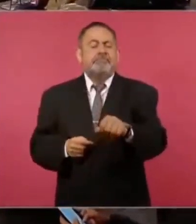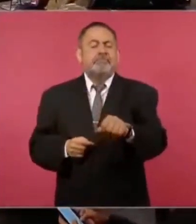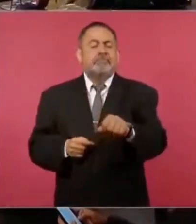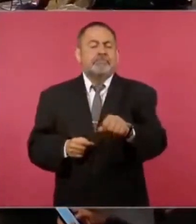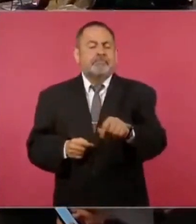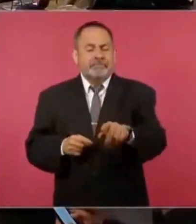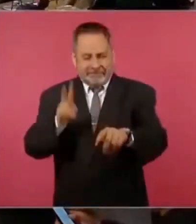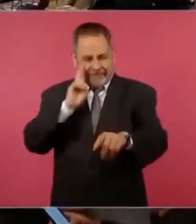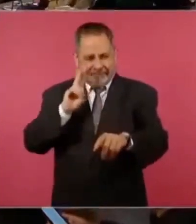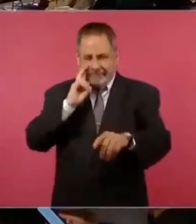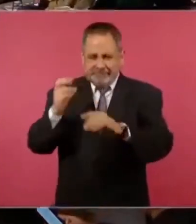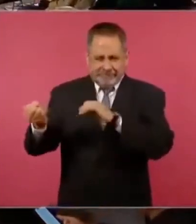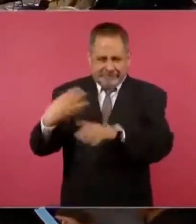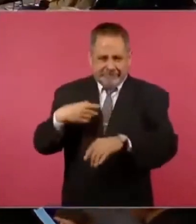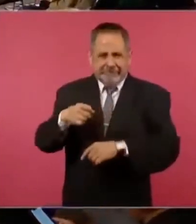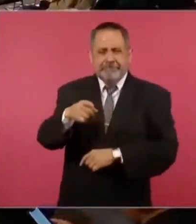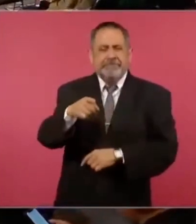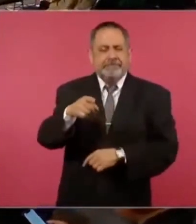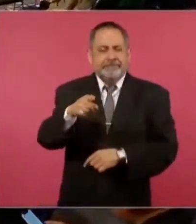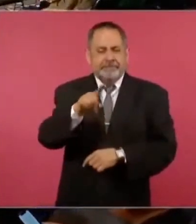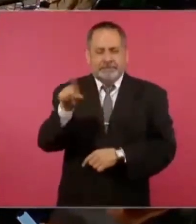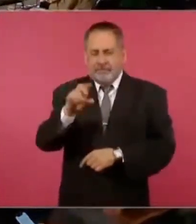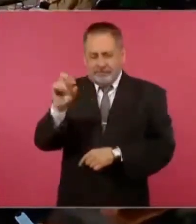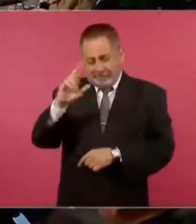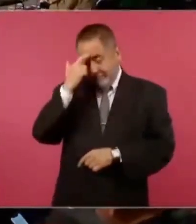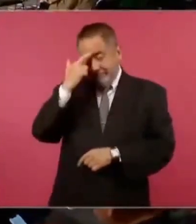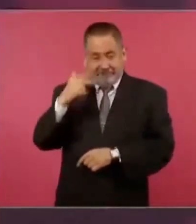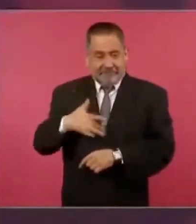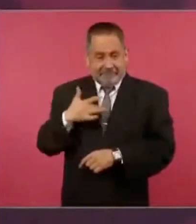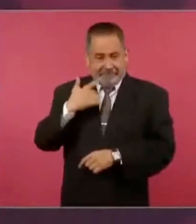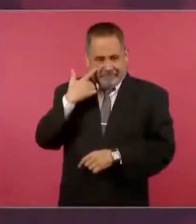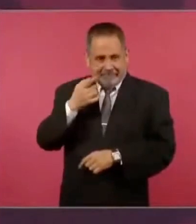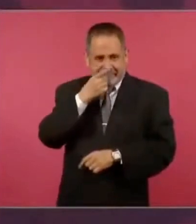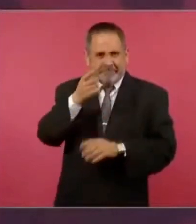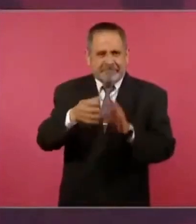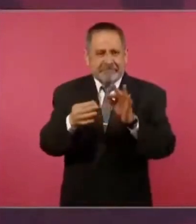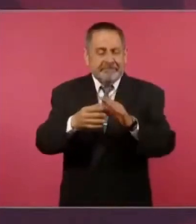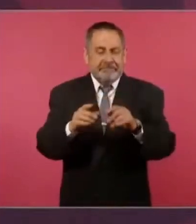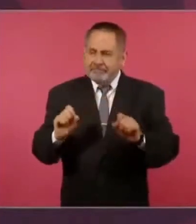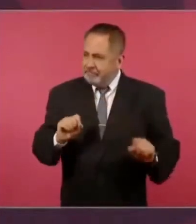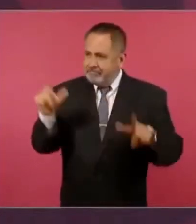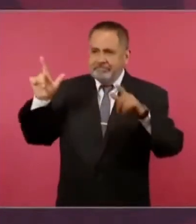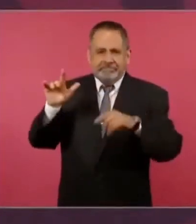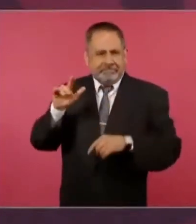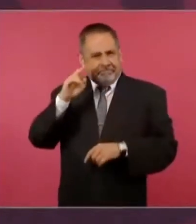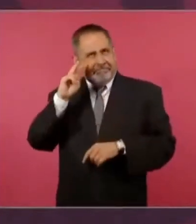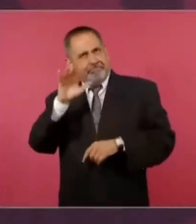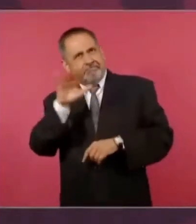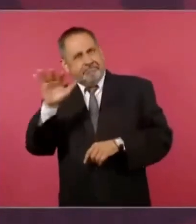a ver si se acuerda y te la dicta y la ponemos,